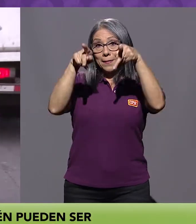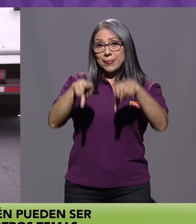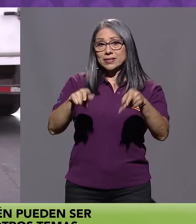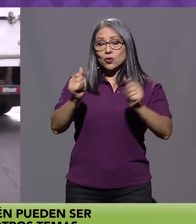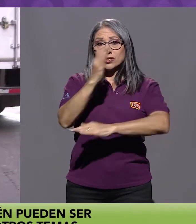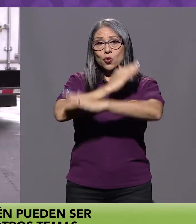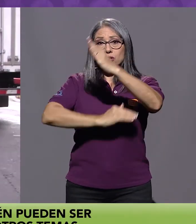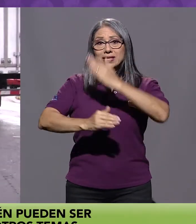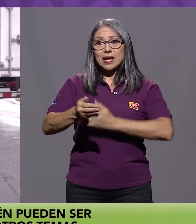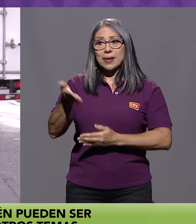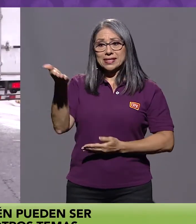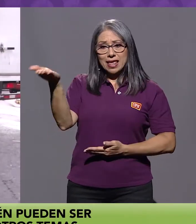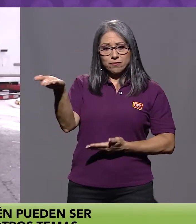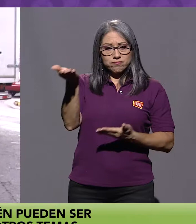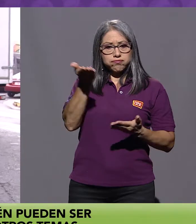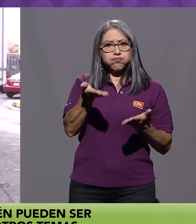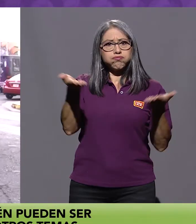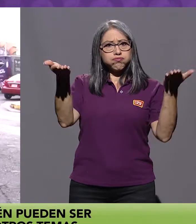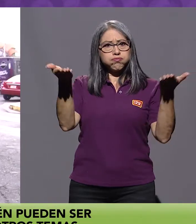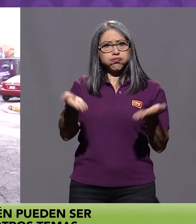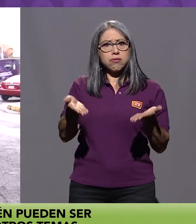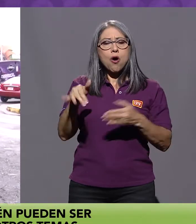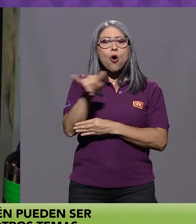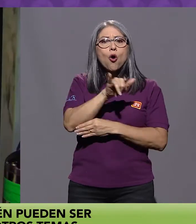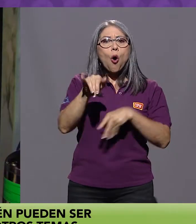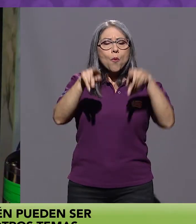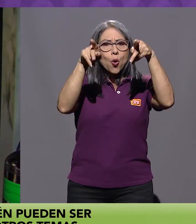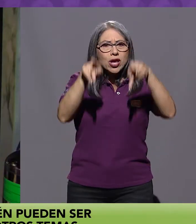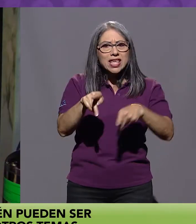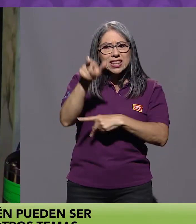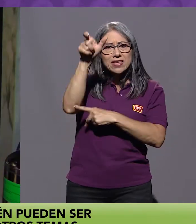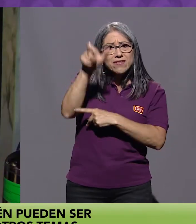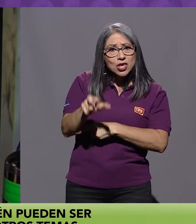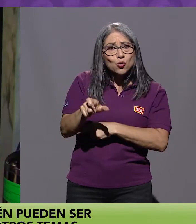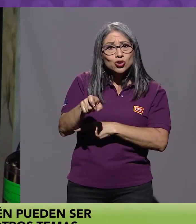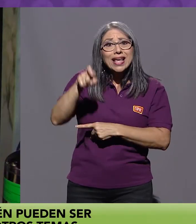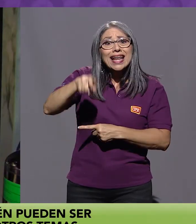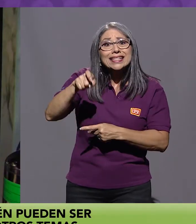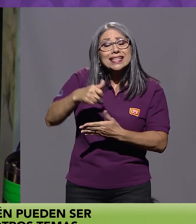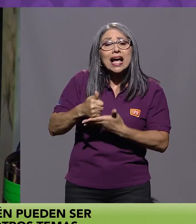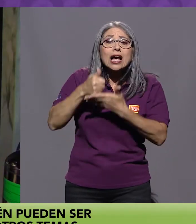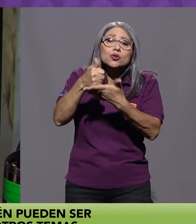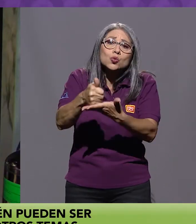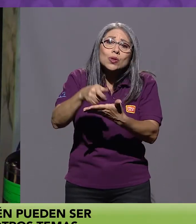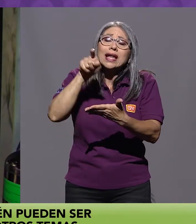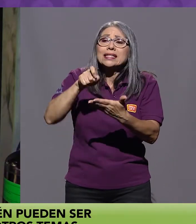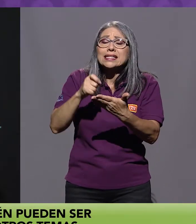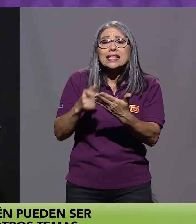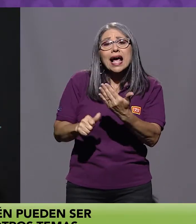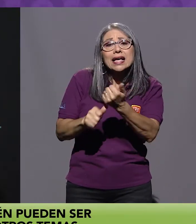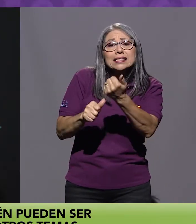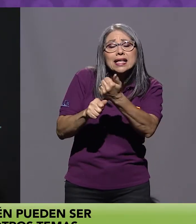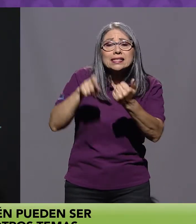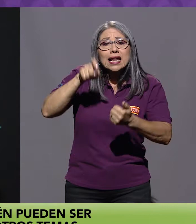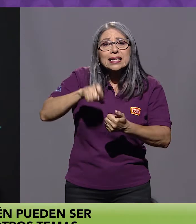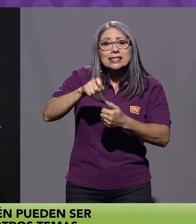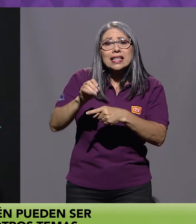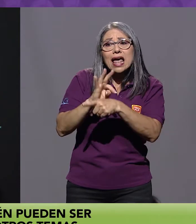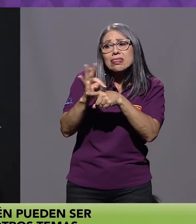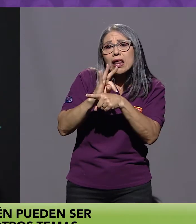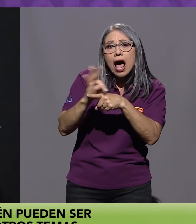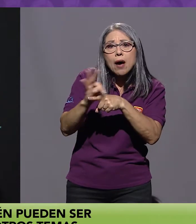Posicionar a las personas con discapacidad constantemente como individuos necesitados de ayuda, de asistencia y de terapia